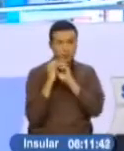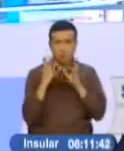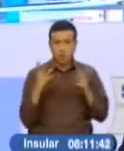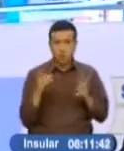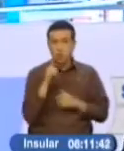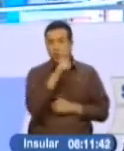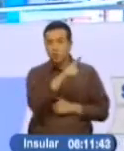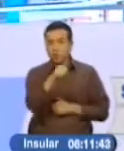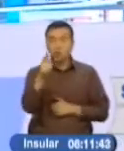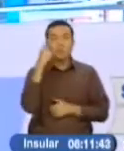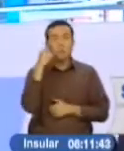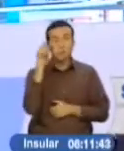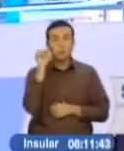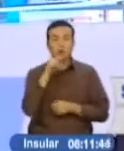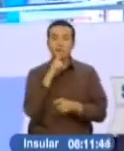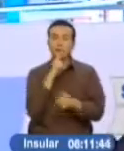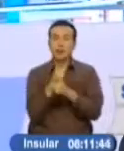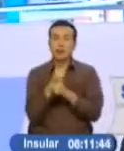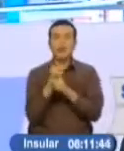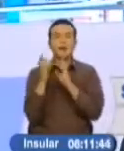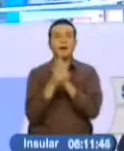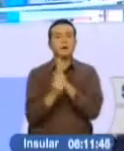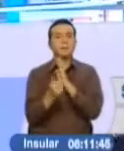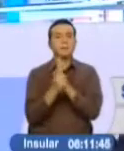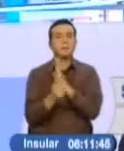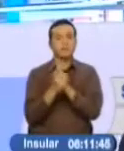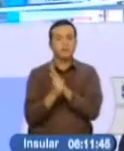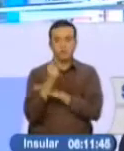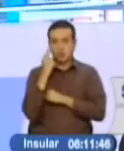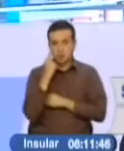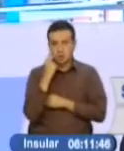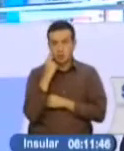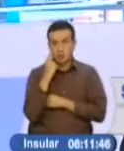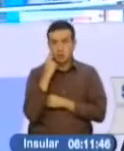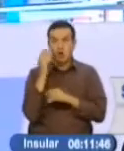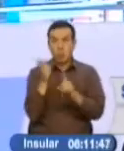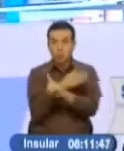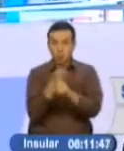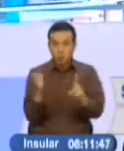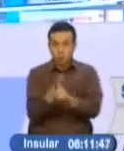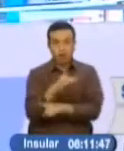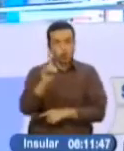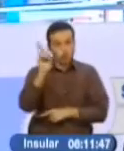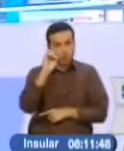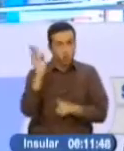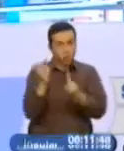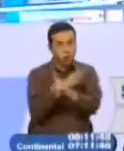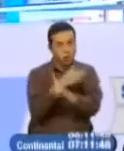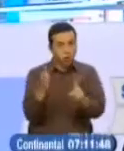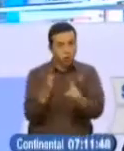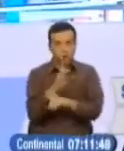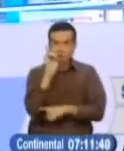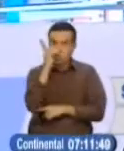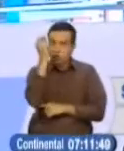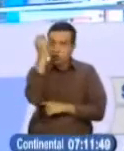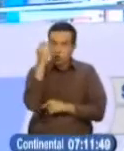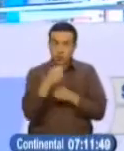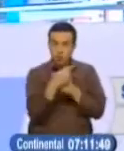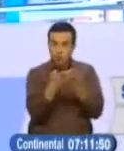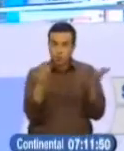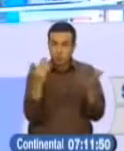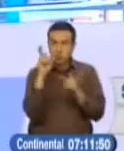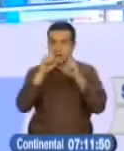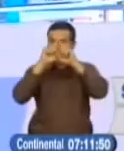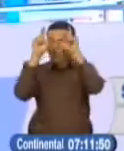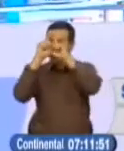y usted está acreditado para recibir la capacitación y para evitar que le vean la cara de soquete. Esta es plata para la ciudadanía, no para